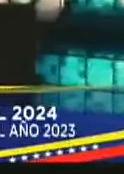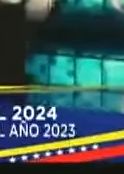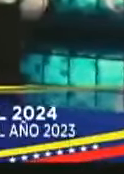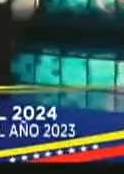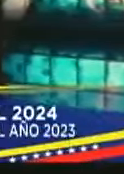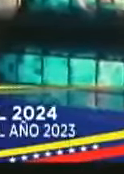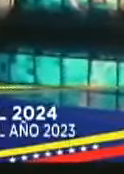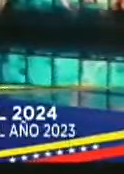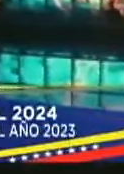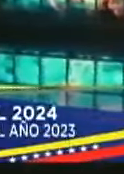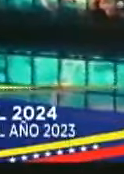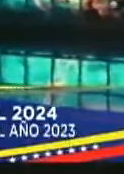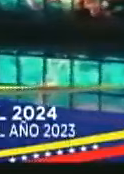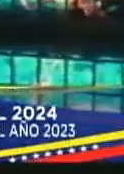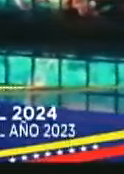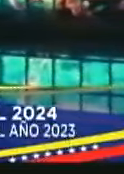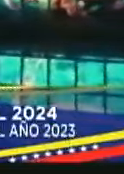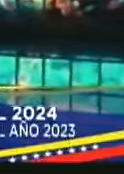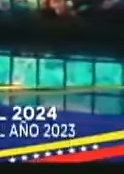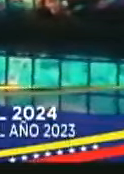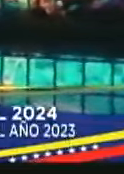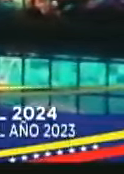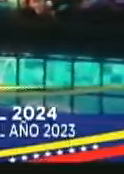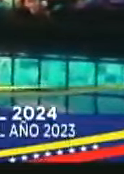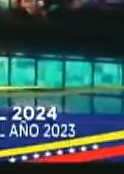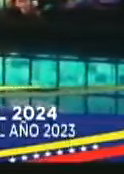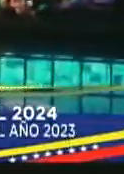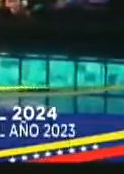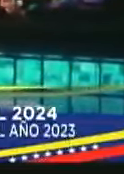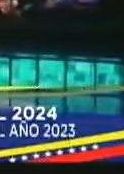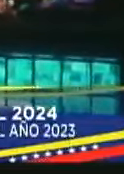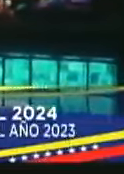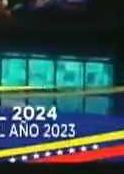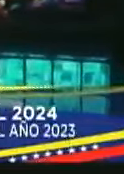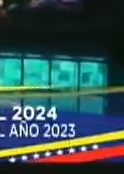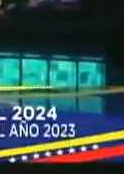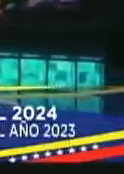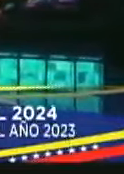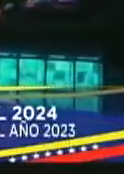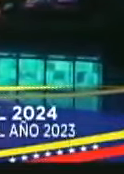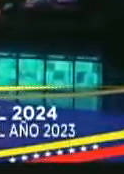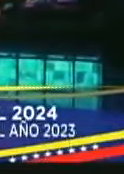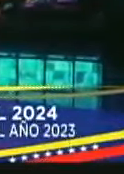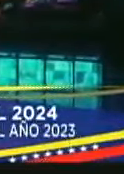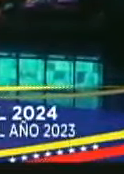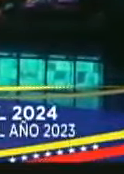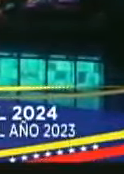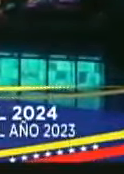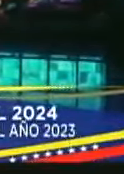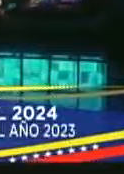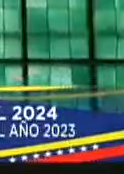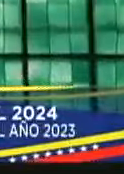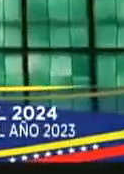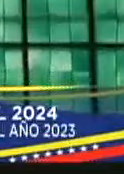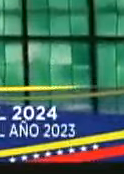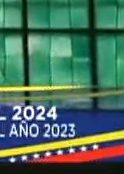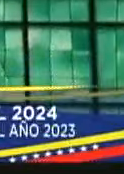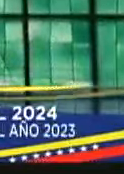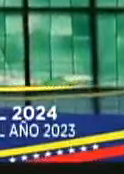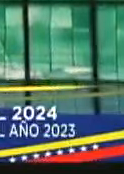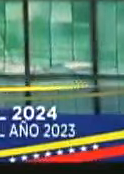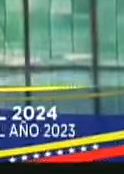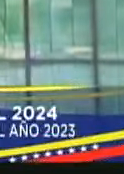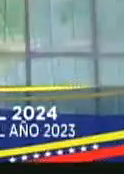bases filosóficas, teóricas, jurídicas y legales. Sigamos dando pasos en la consolidación de un poderoso sistema